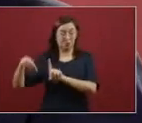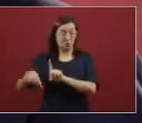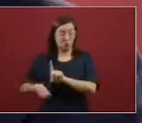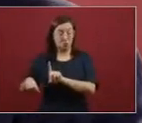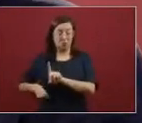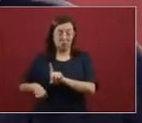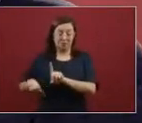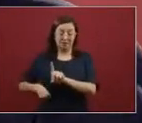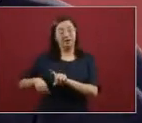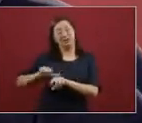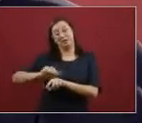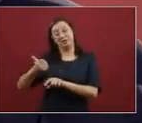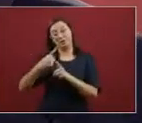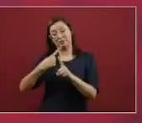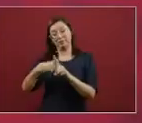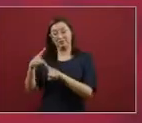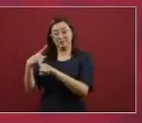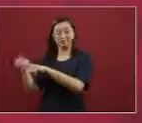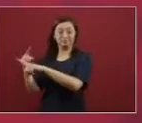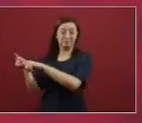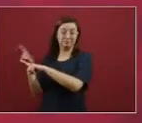por los palcos